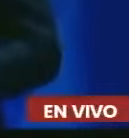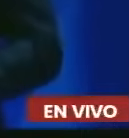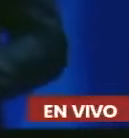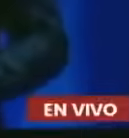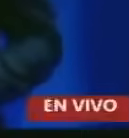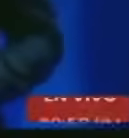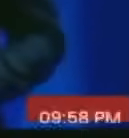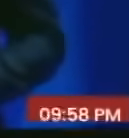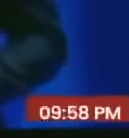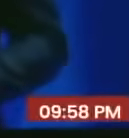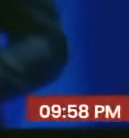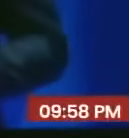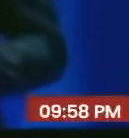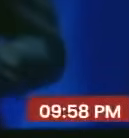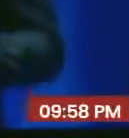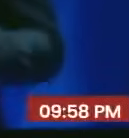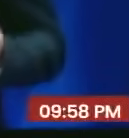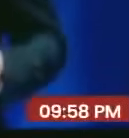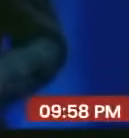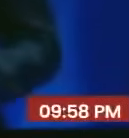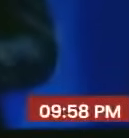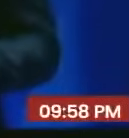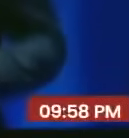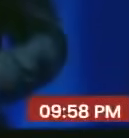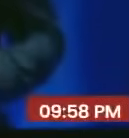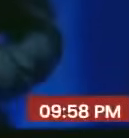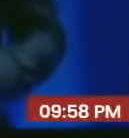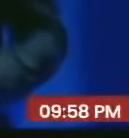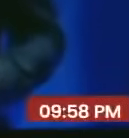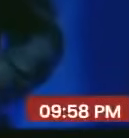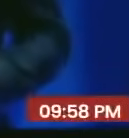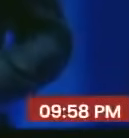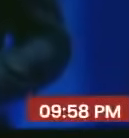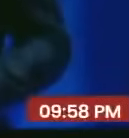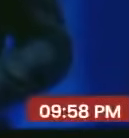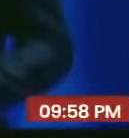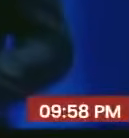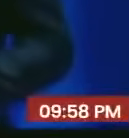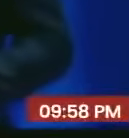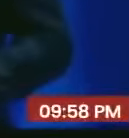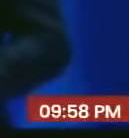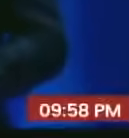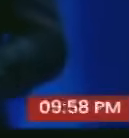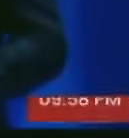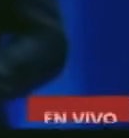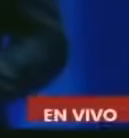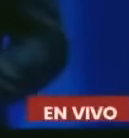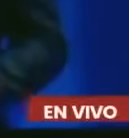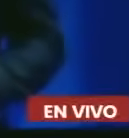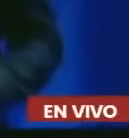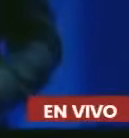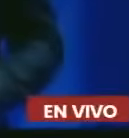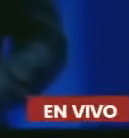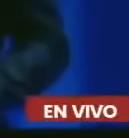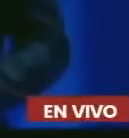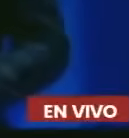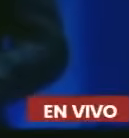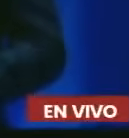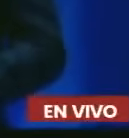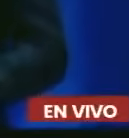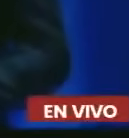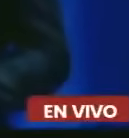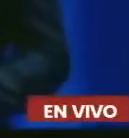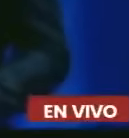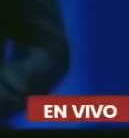las Delicias, un espacio ecológico, recreativo, que además es emblemático del estado de Aragua y que es un punto de referencia